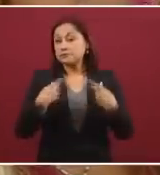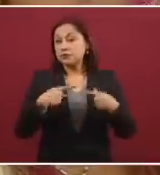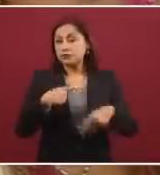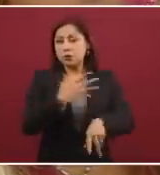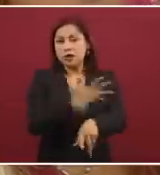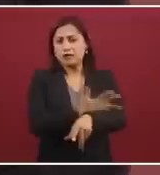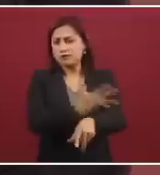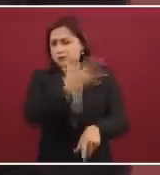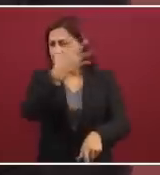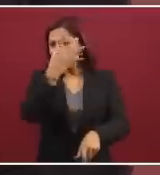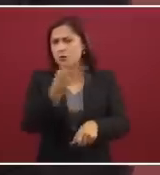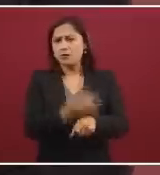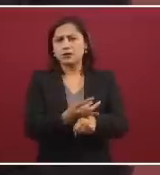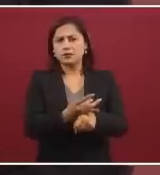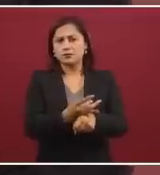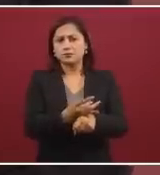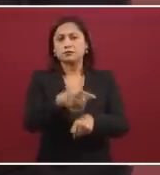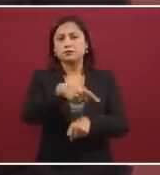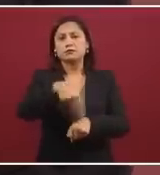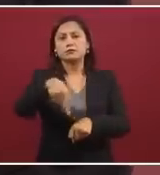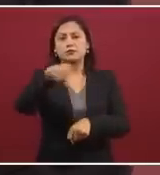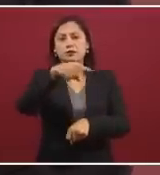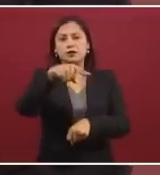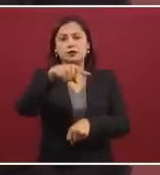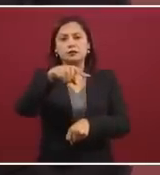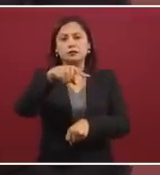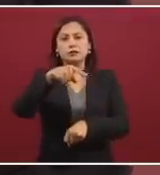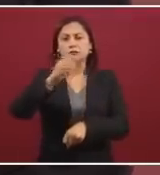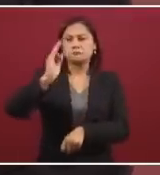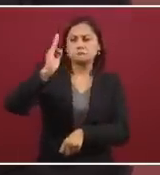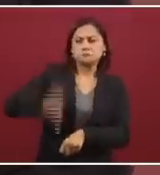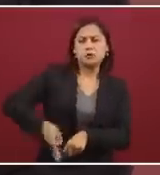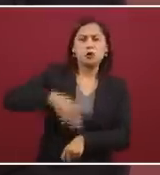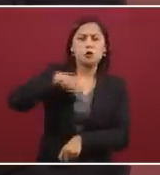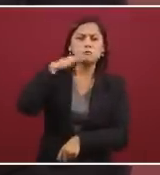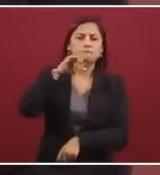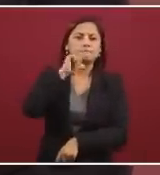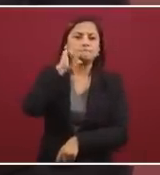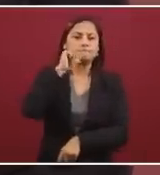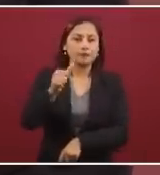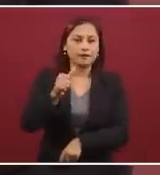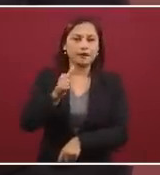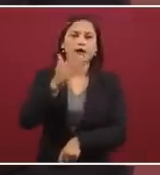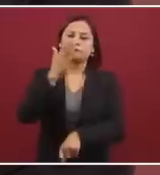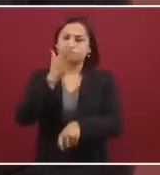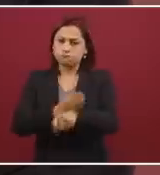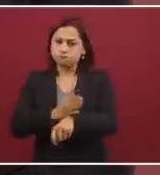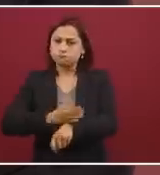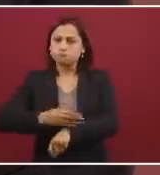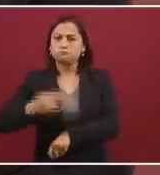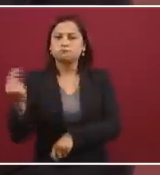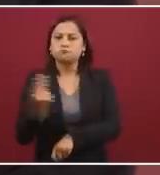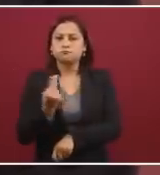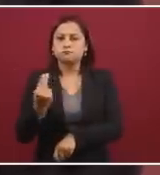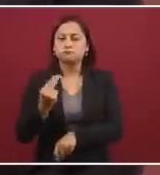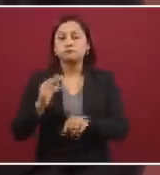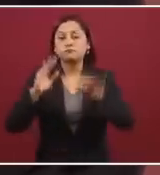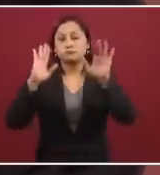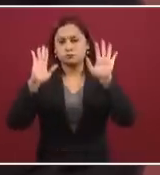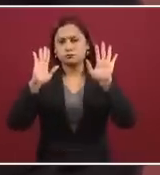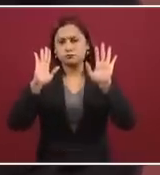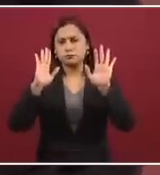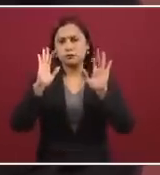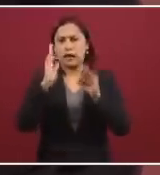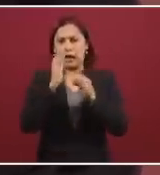que no toleren la corrupción de la impunidad y creo que este es el caso del poder judicial creo que